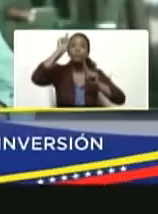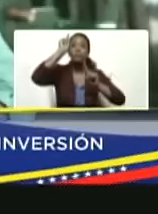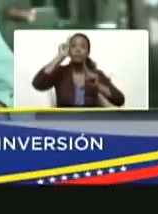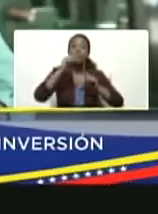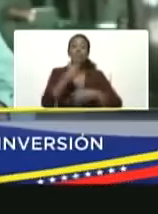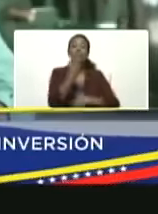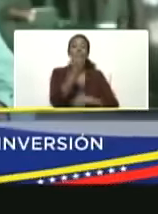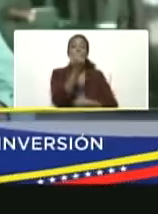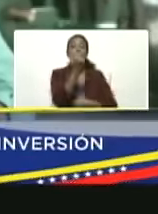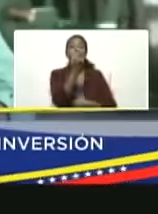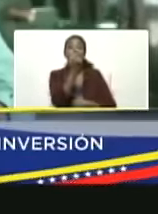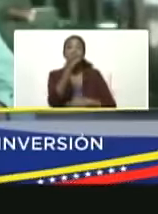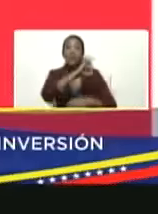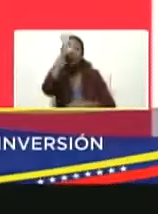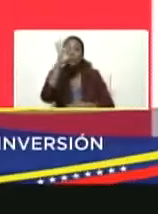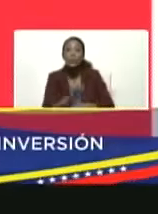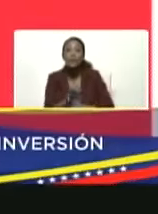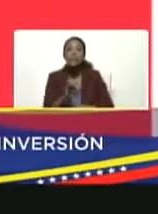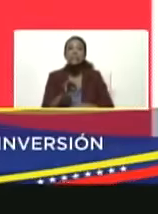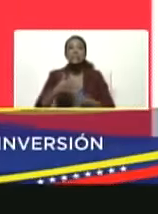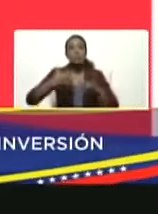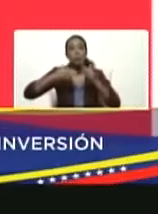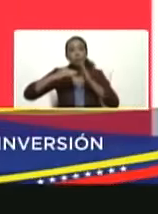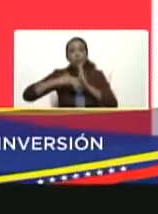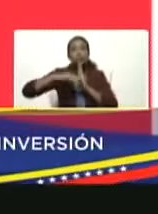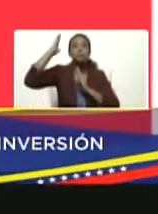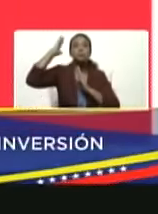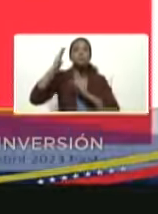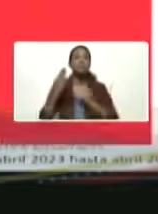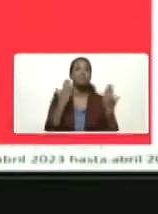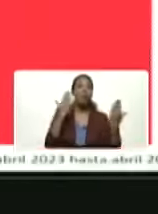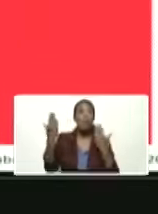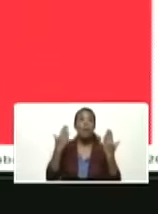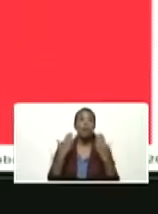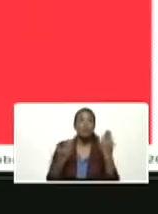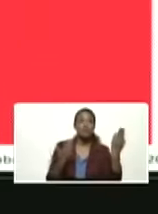del 11% de manera continua.